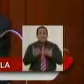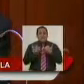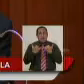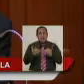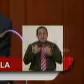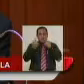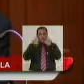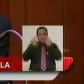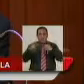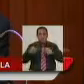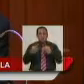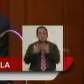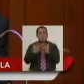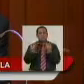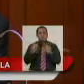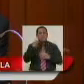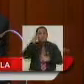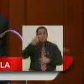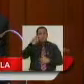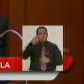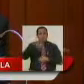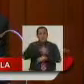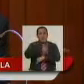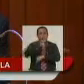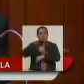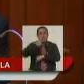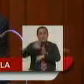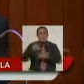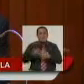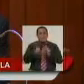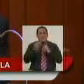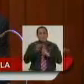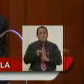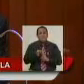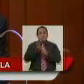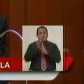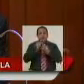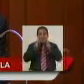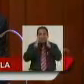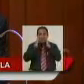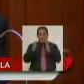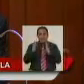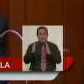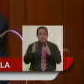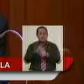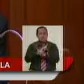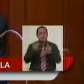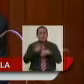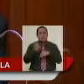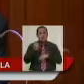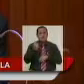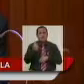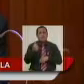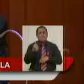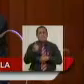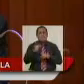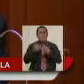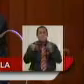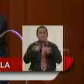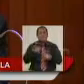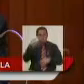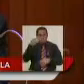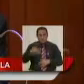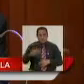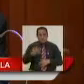un acuerdo de los políticos y las autoridades para priorizar y enfrentar, no con inmediatismo, sino con eficacia